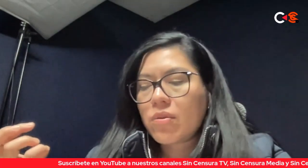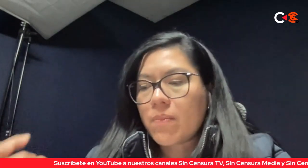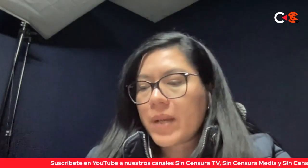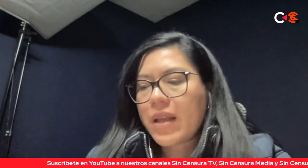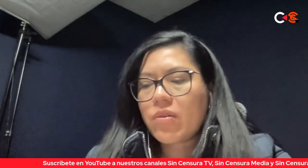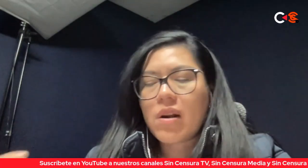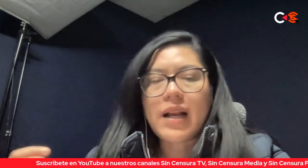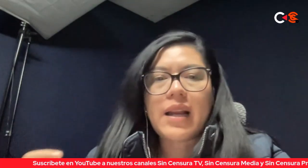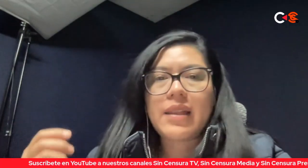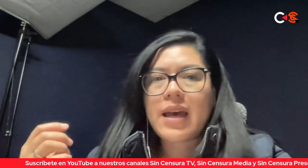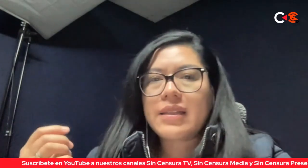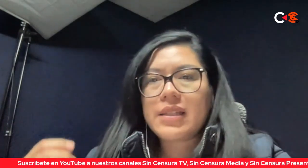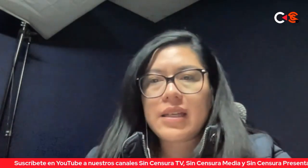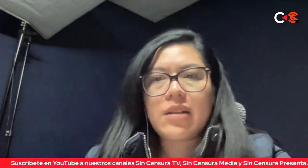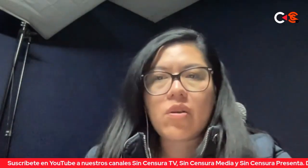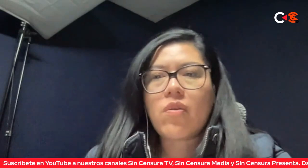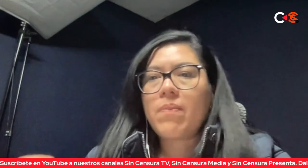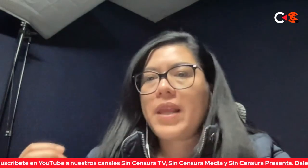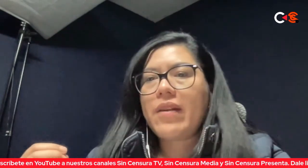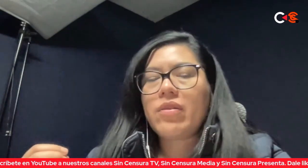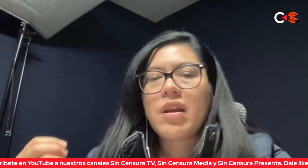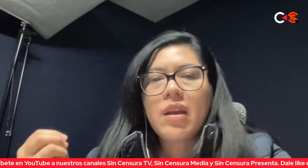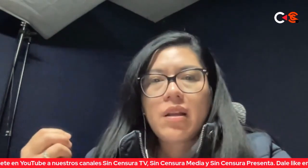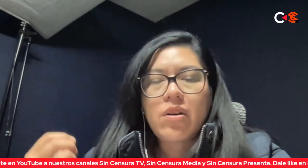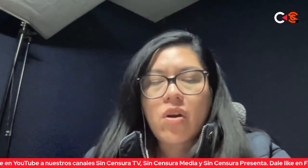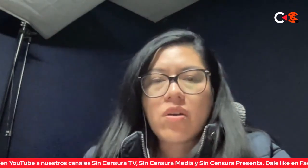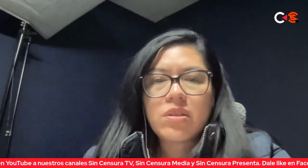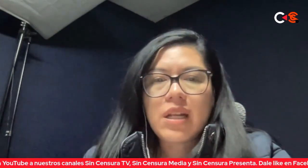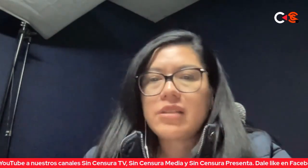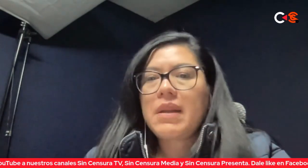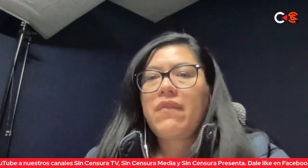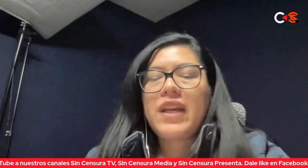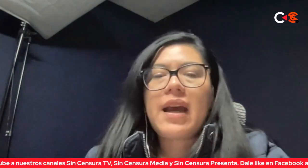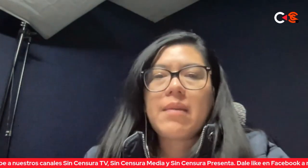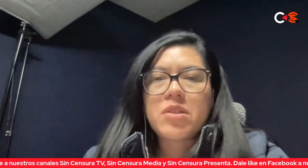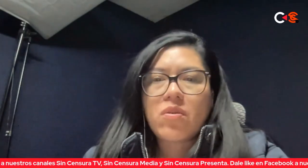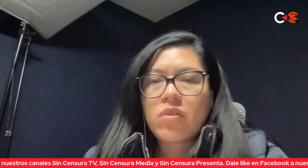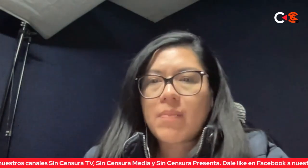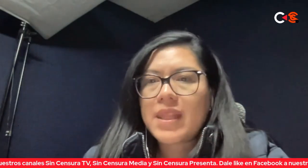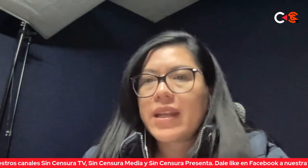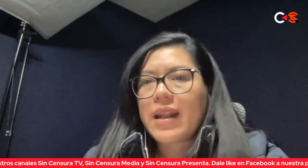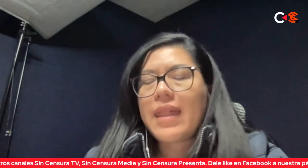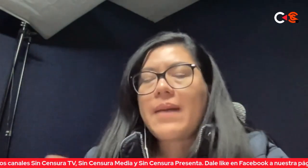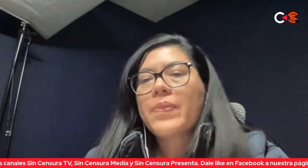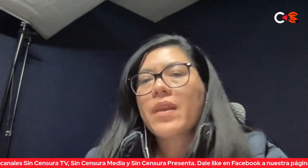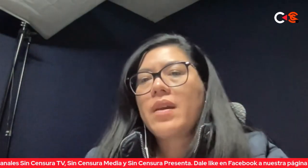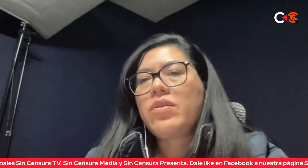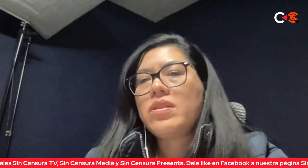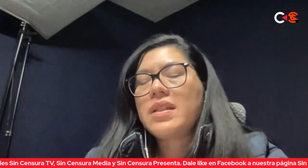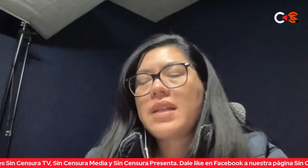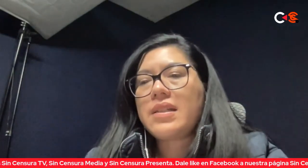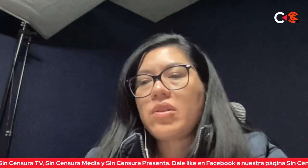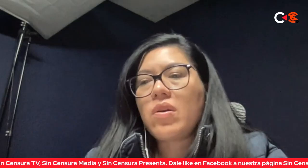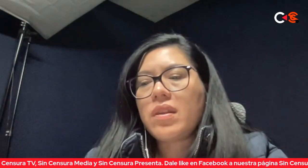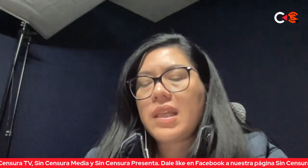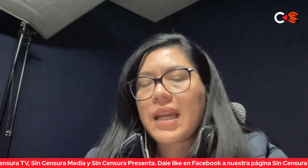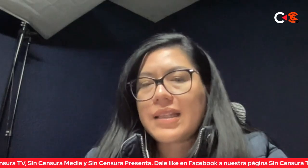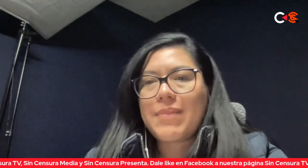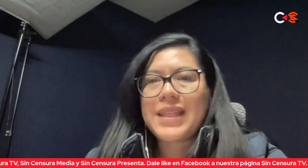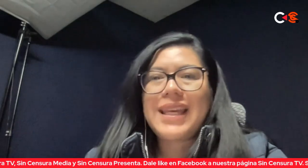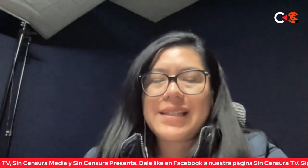cantidad de situaciones irregulares en todo el proceso de elección, y al final él